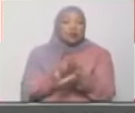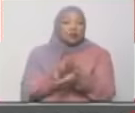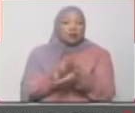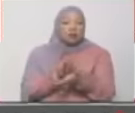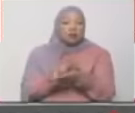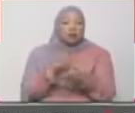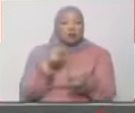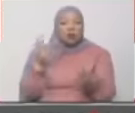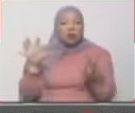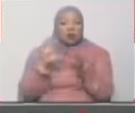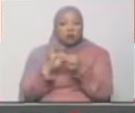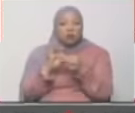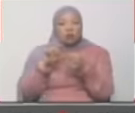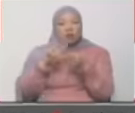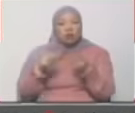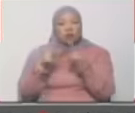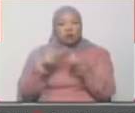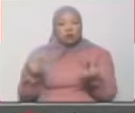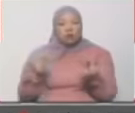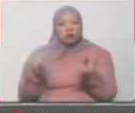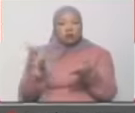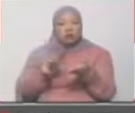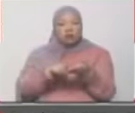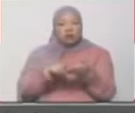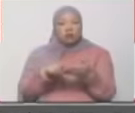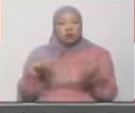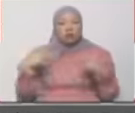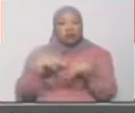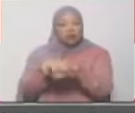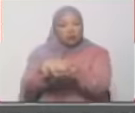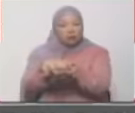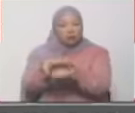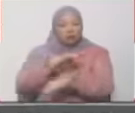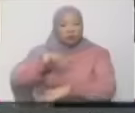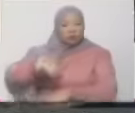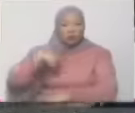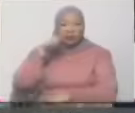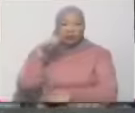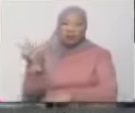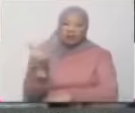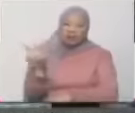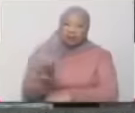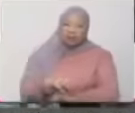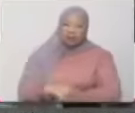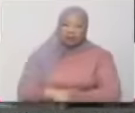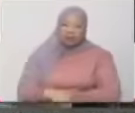la unión, la paz y la recuperación integral de nuestro país.